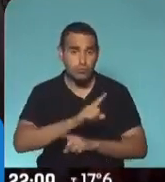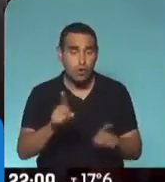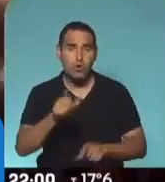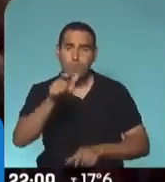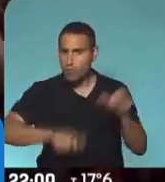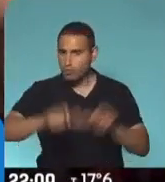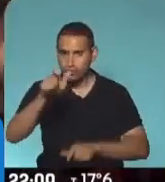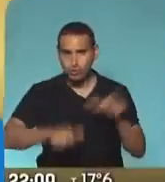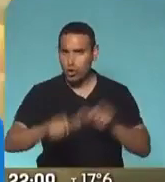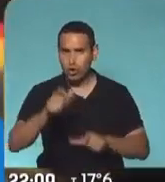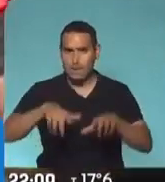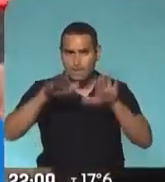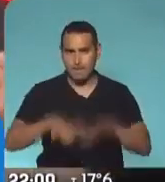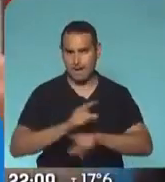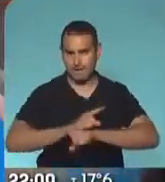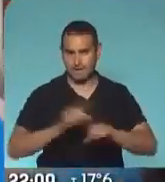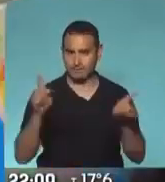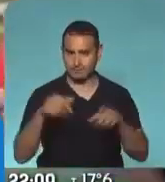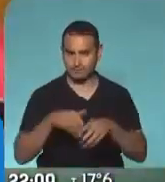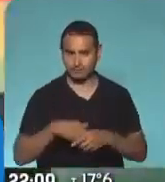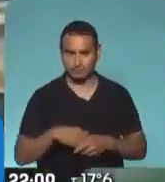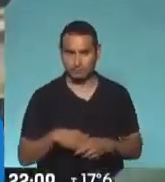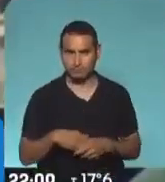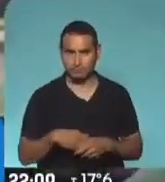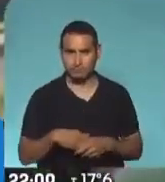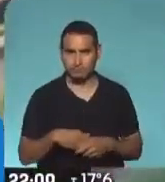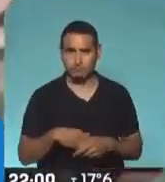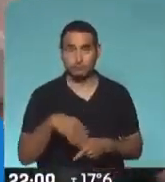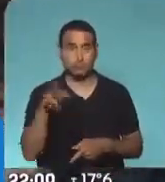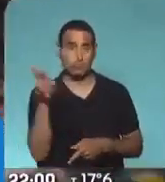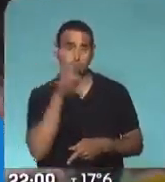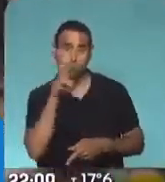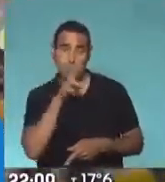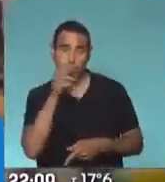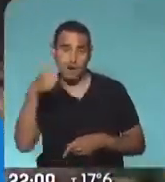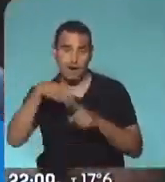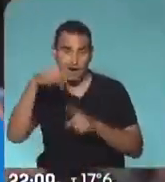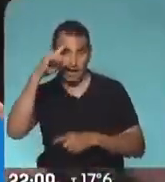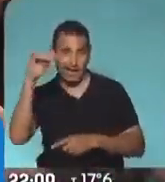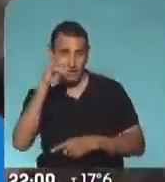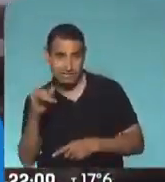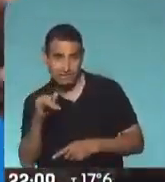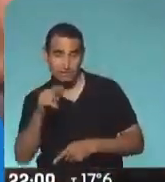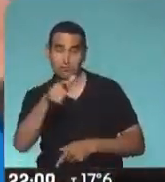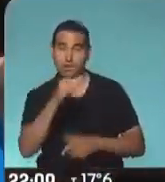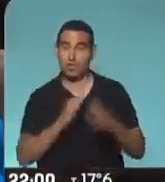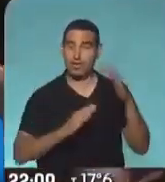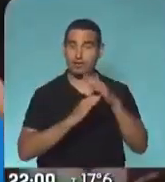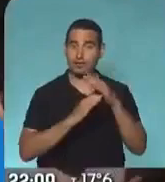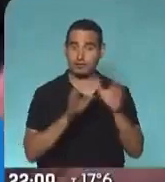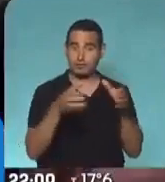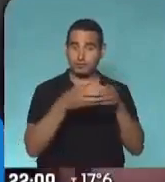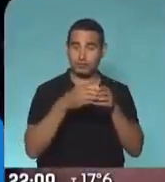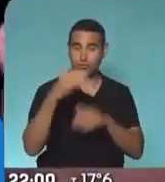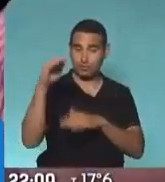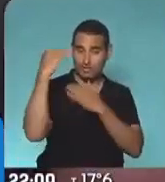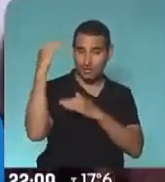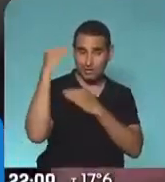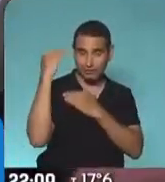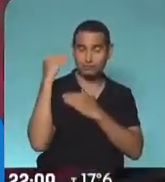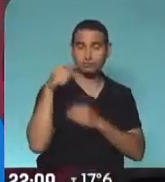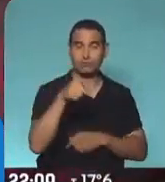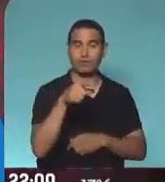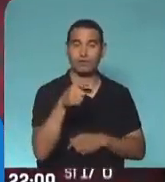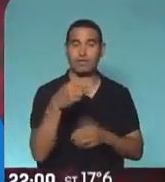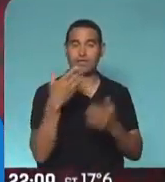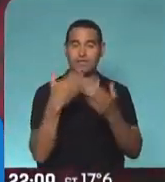pueblo no va a parar. Presionada por la comunidad internacional y por el propio líder cívico de Santa Cruz, el